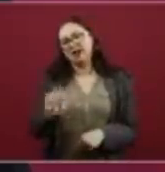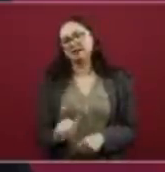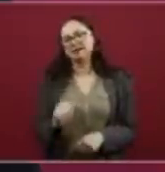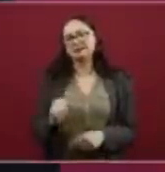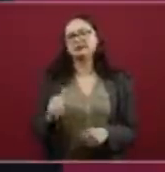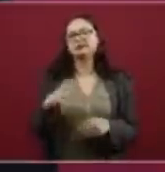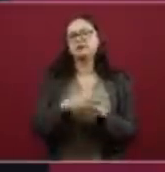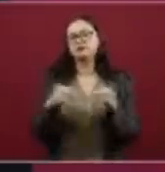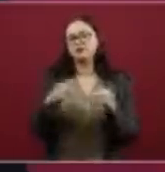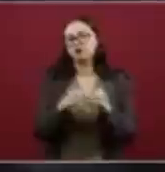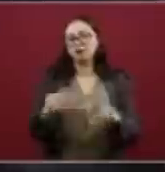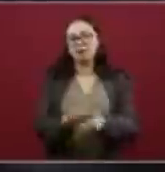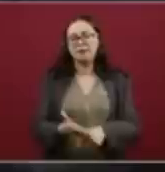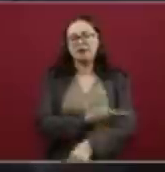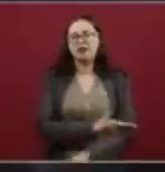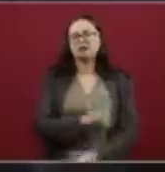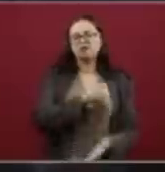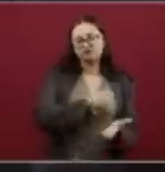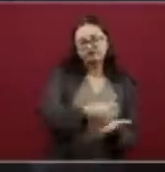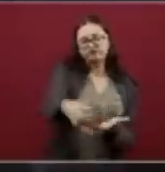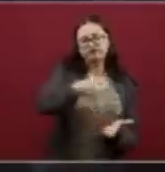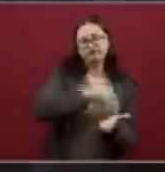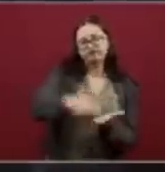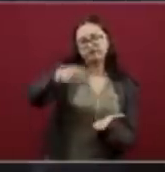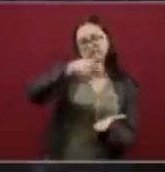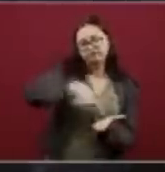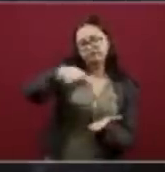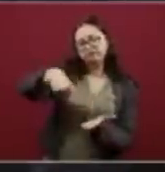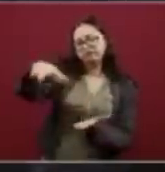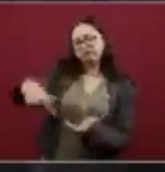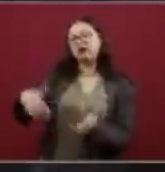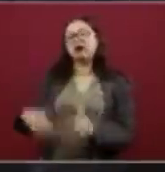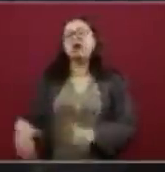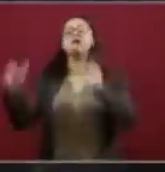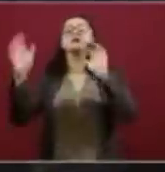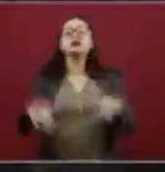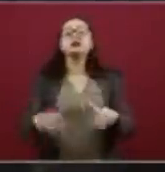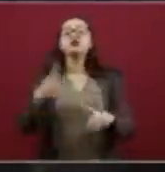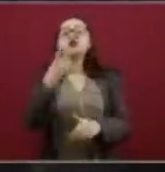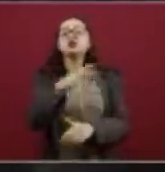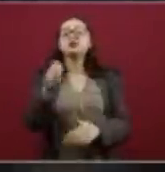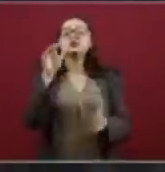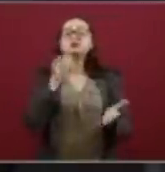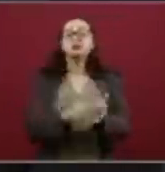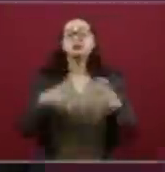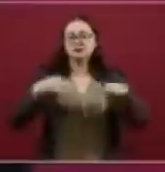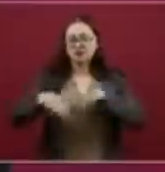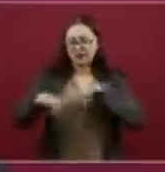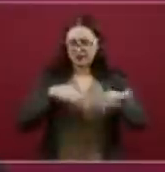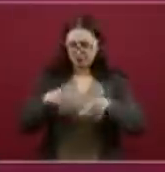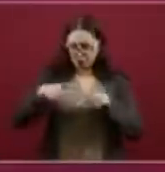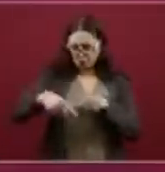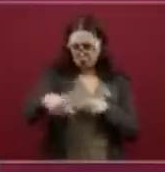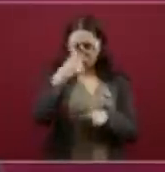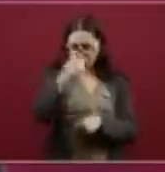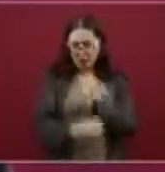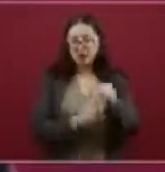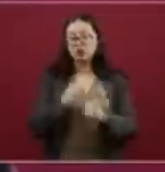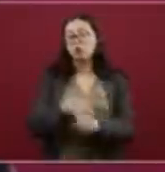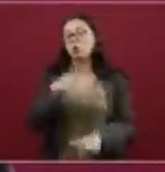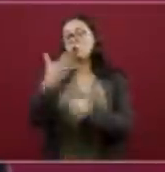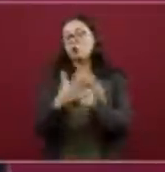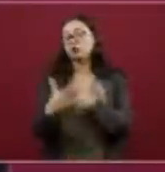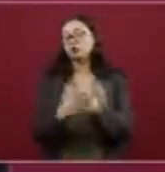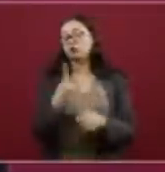y ya son 200 mil empleos para este año y el año que viene son otras 500